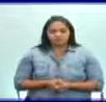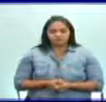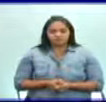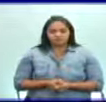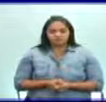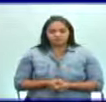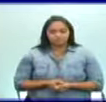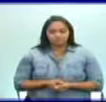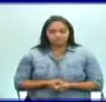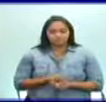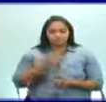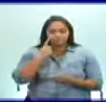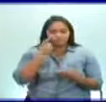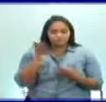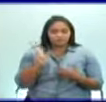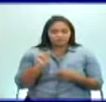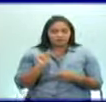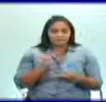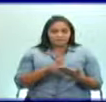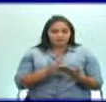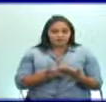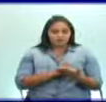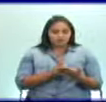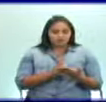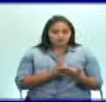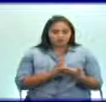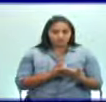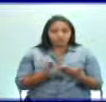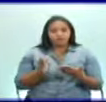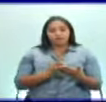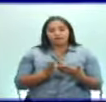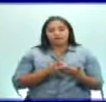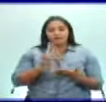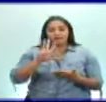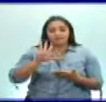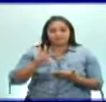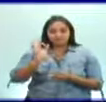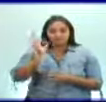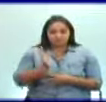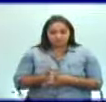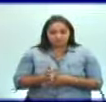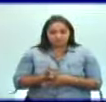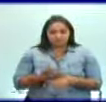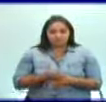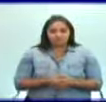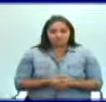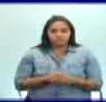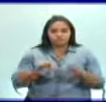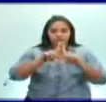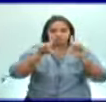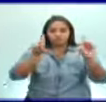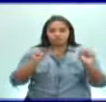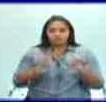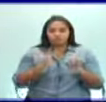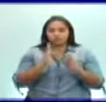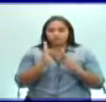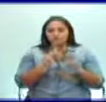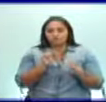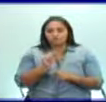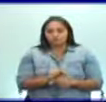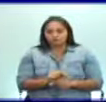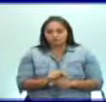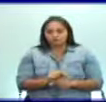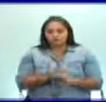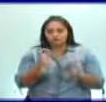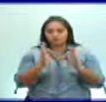remito a ir al libro de texto, definición 1, página 35, específicamente el concepto de función. Bueno, se llama función exponencial de